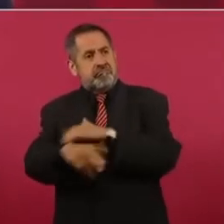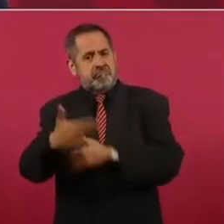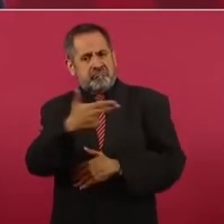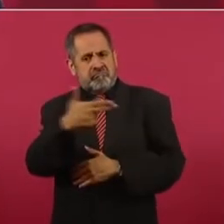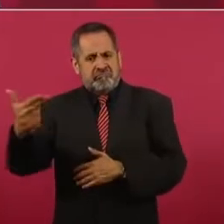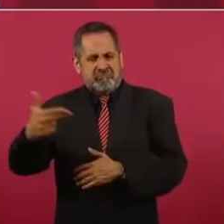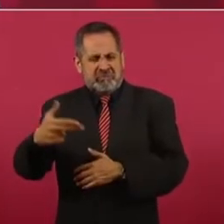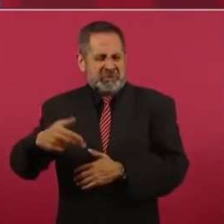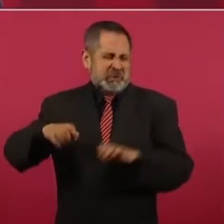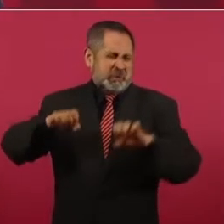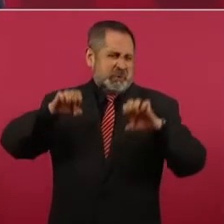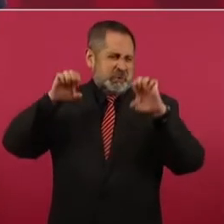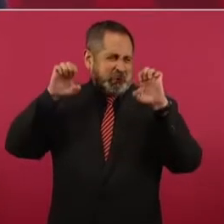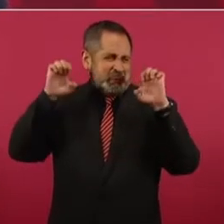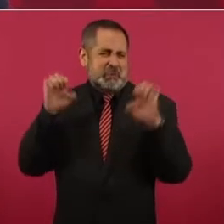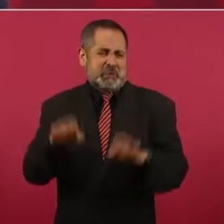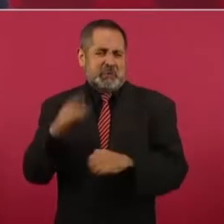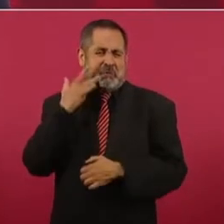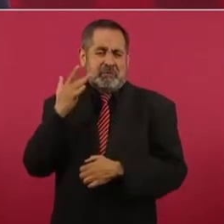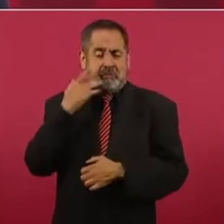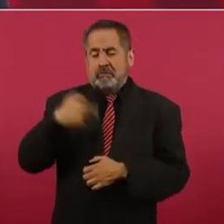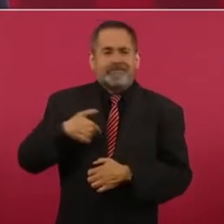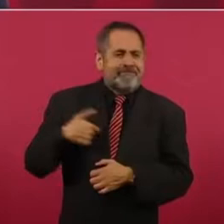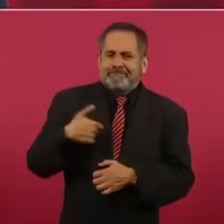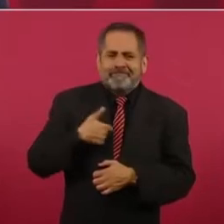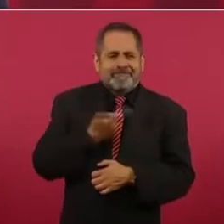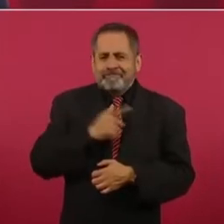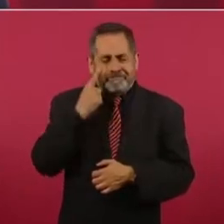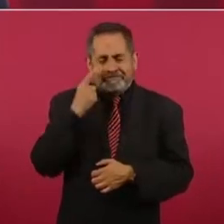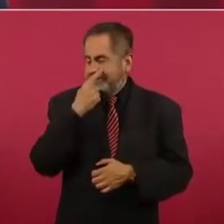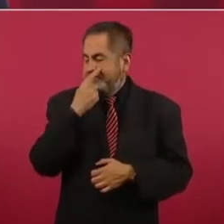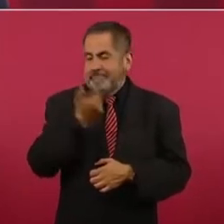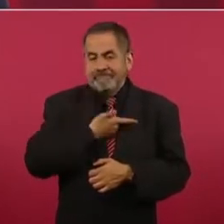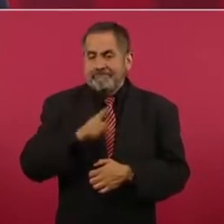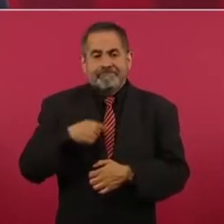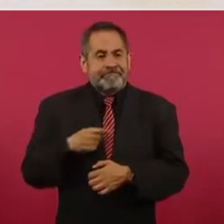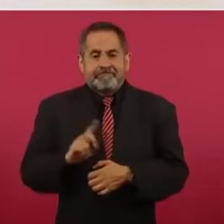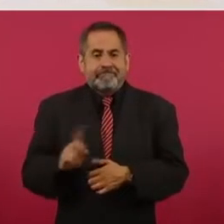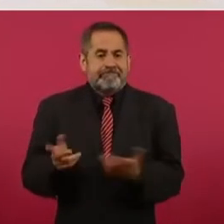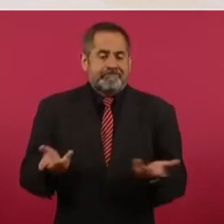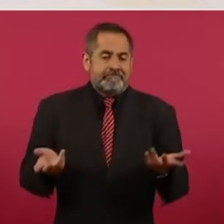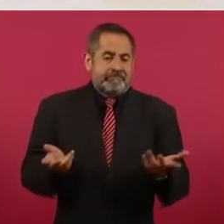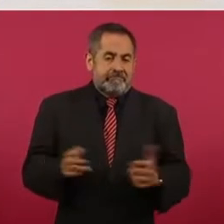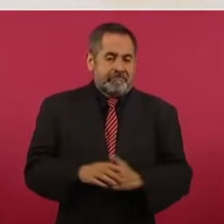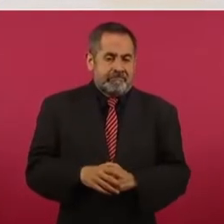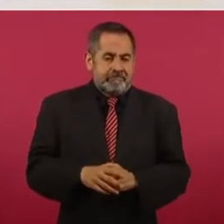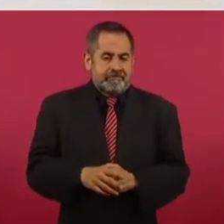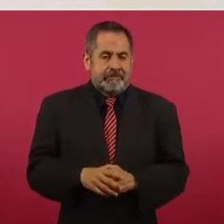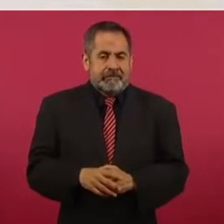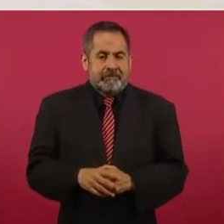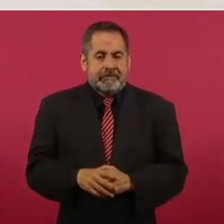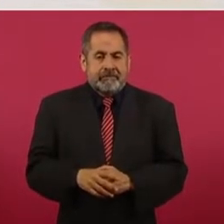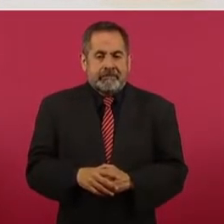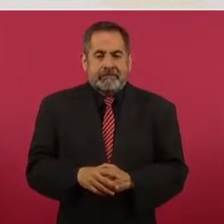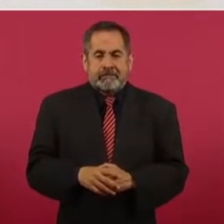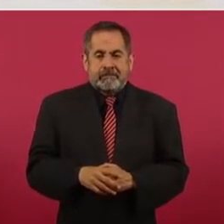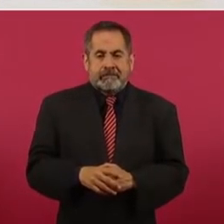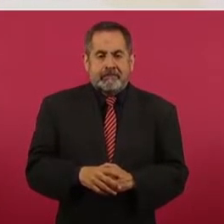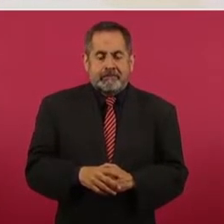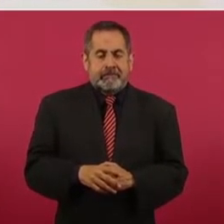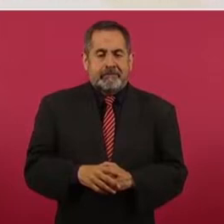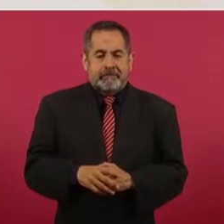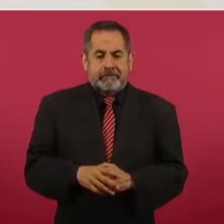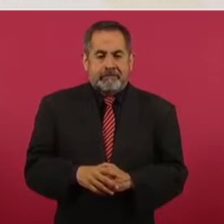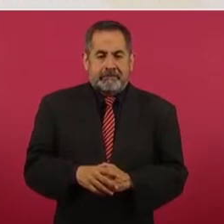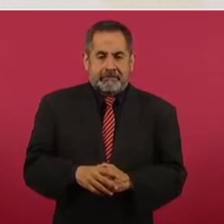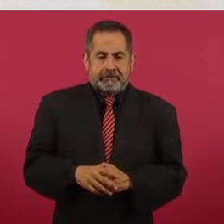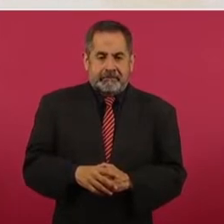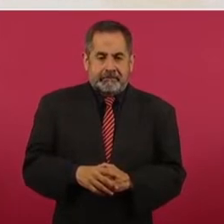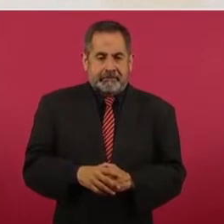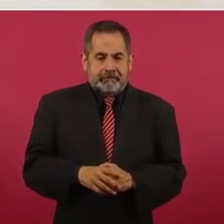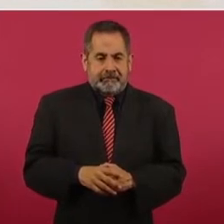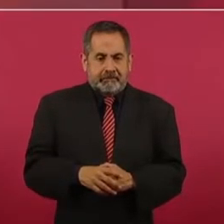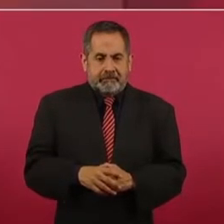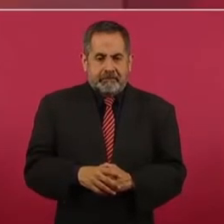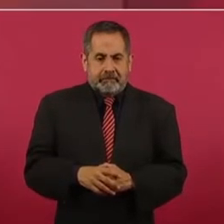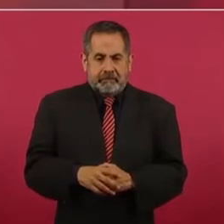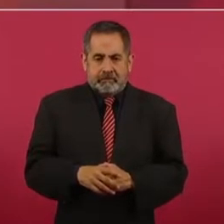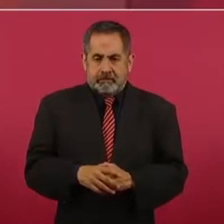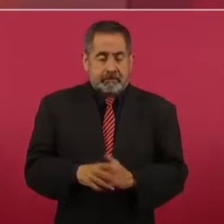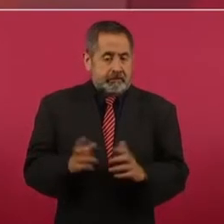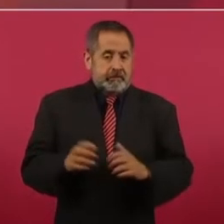porque